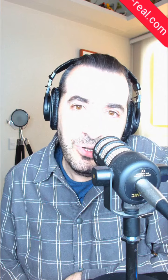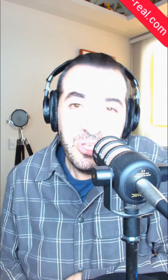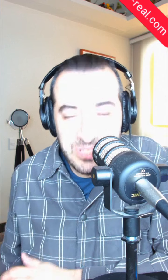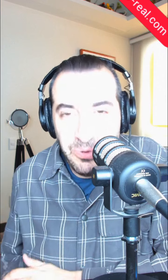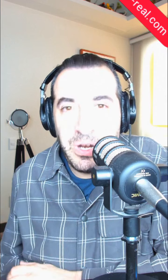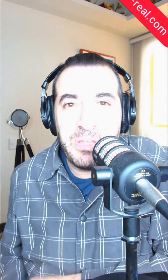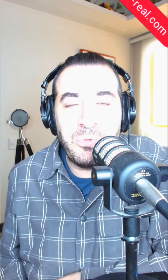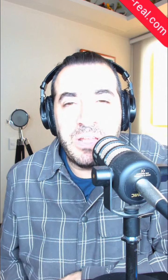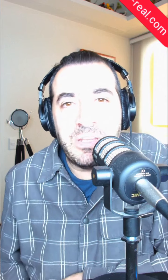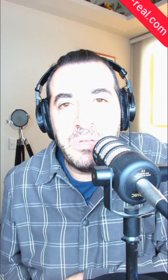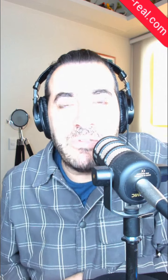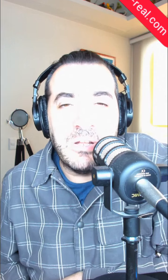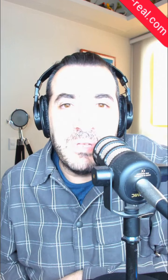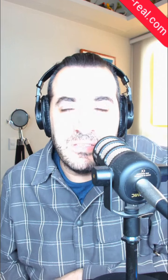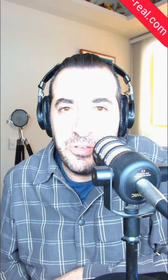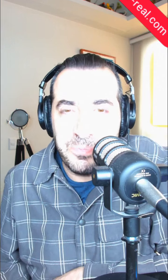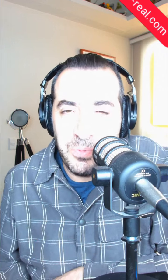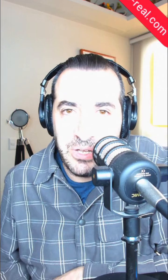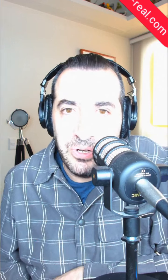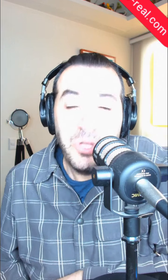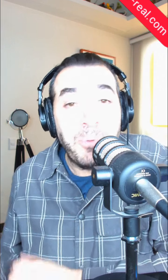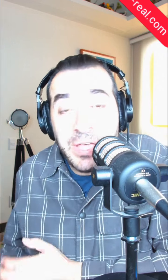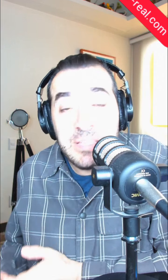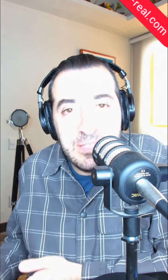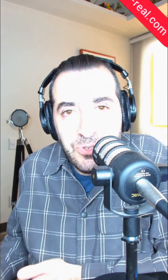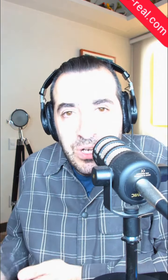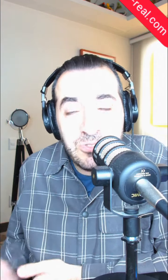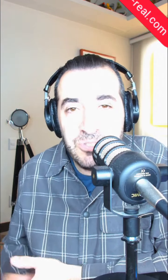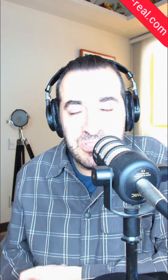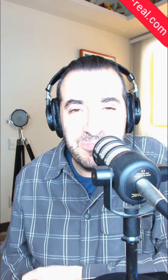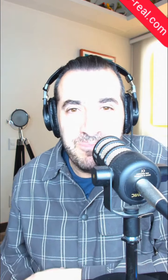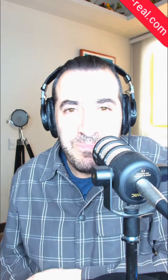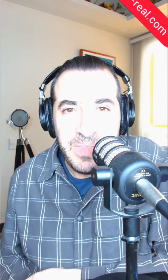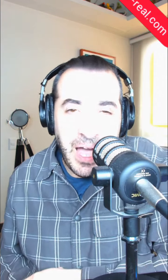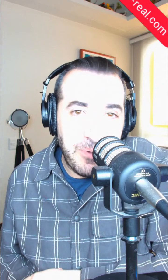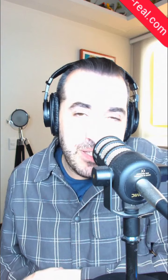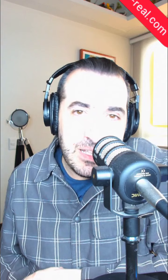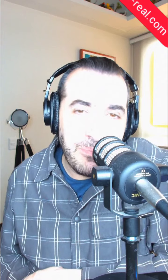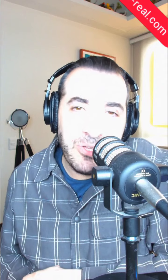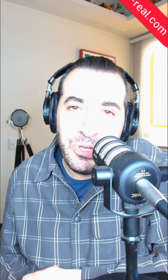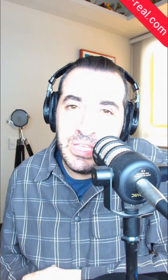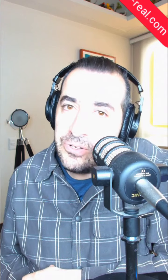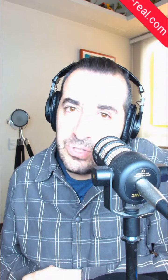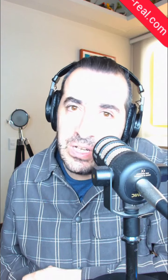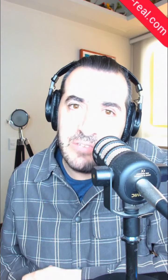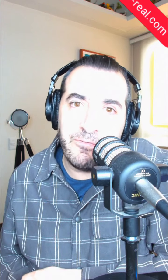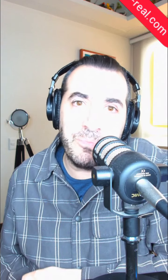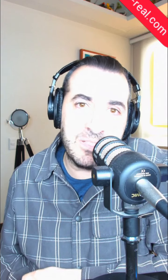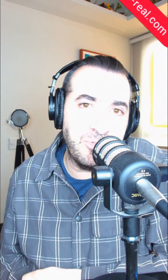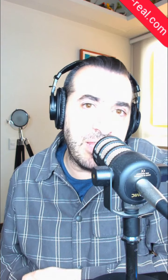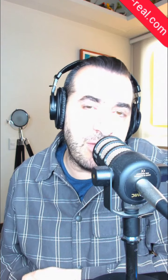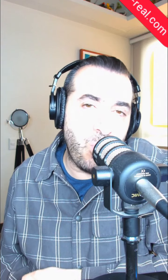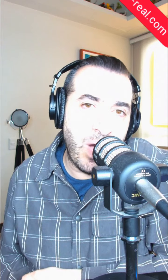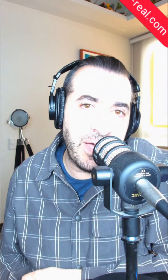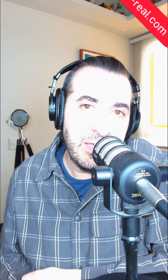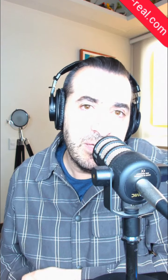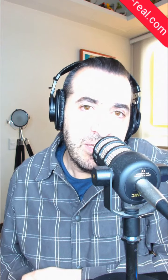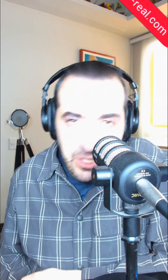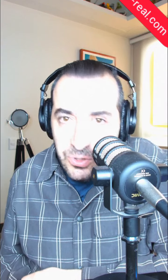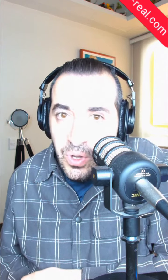sucedido, seguramente hubiera terminado en el Ministerio Público. Porque así son las cosas. A veces la mayoría no tiene la información